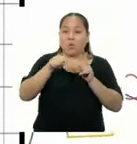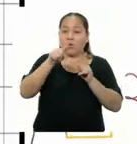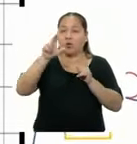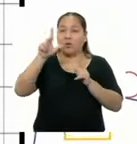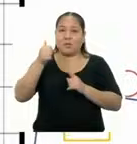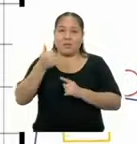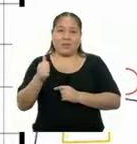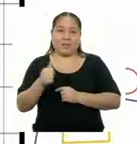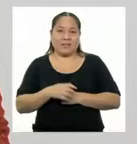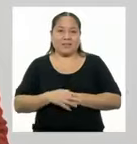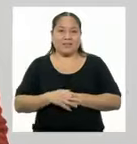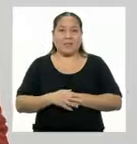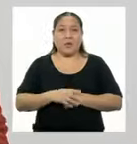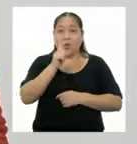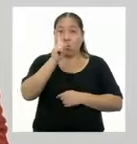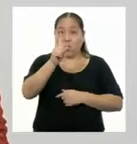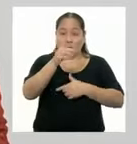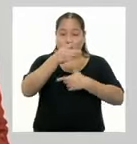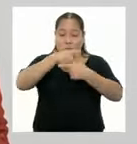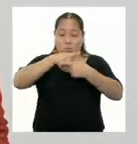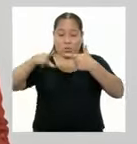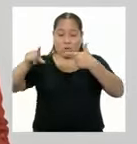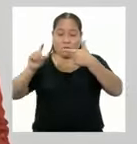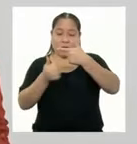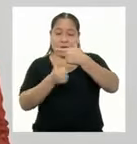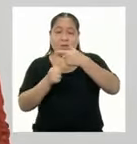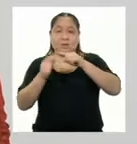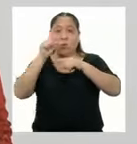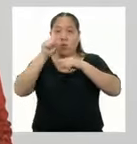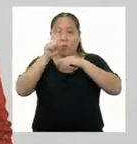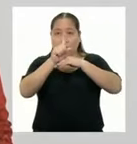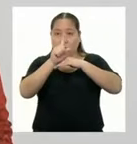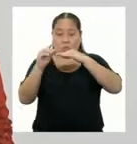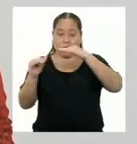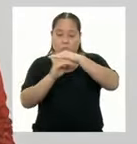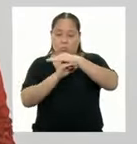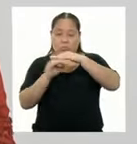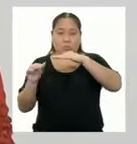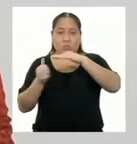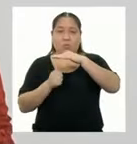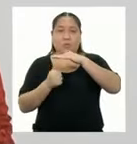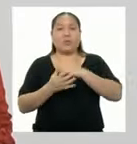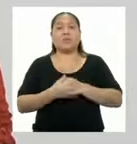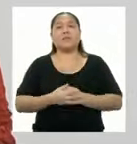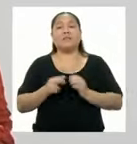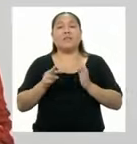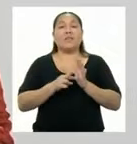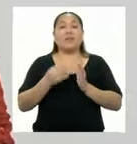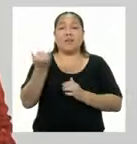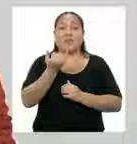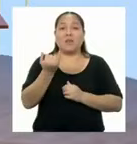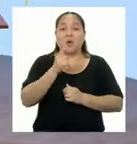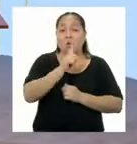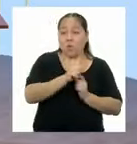Eso quiere decir que la escala con la que tiene que ser dibujado el auto es de 1 a